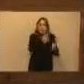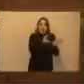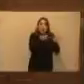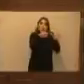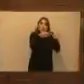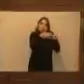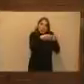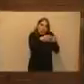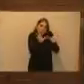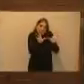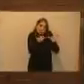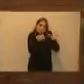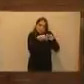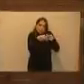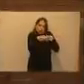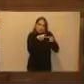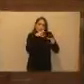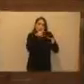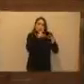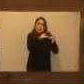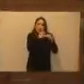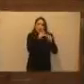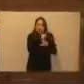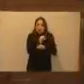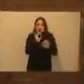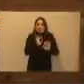como heredero en este caso de esta institución, que yo, por cierto,